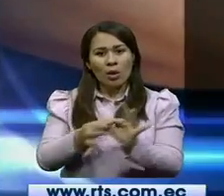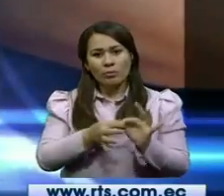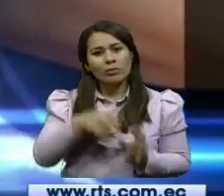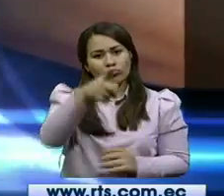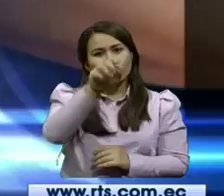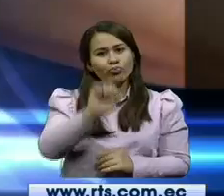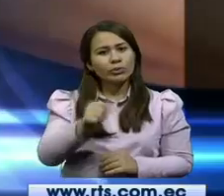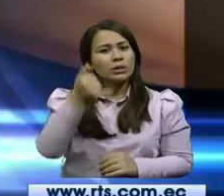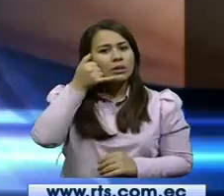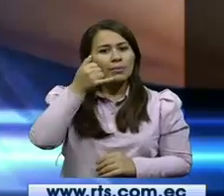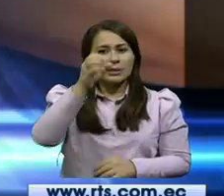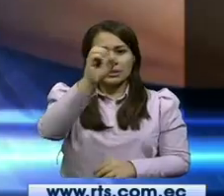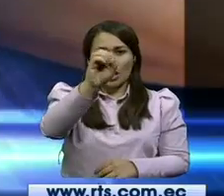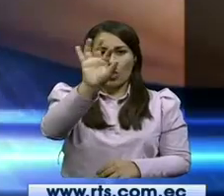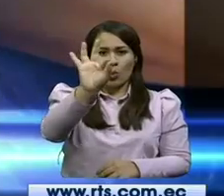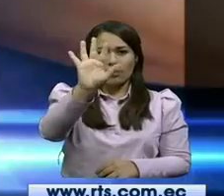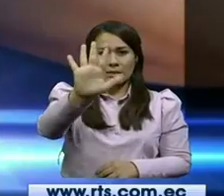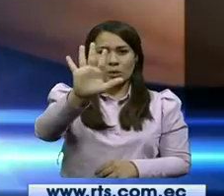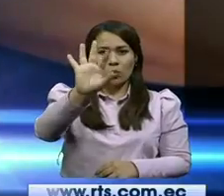número celular